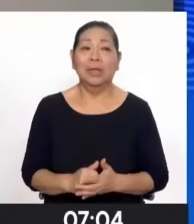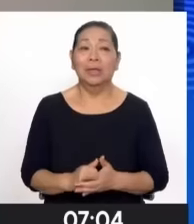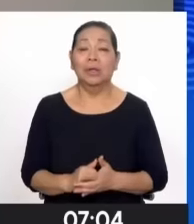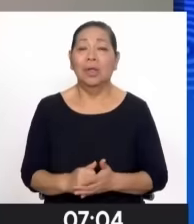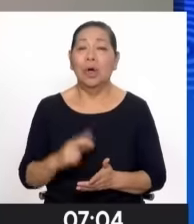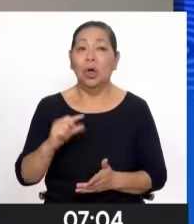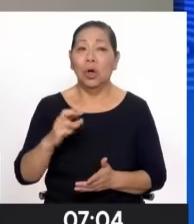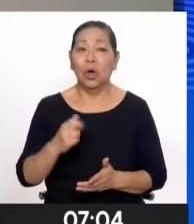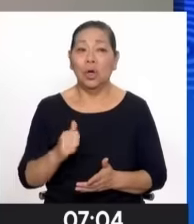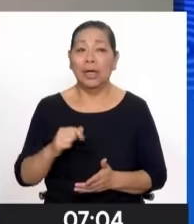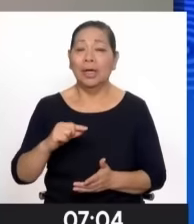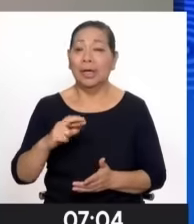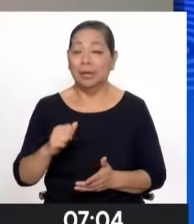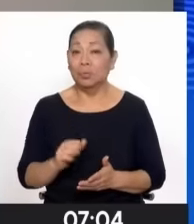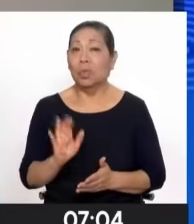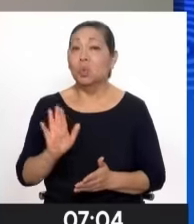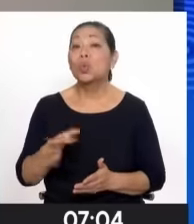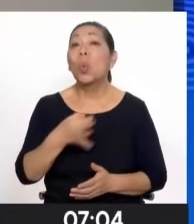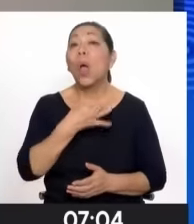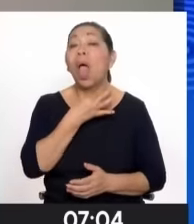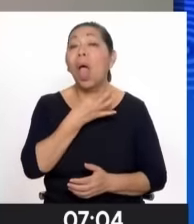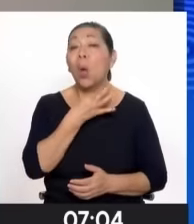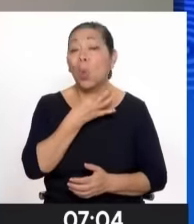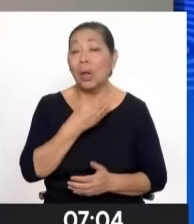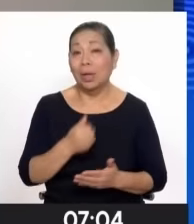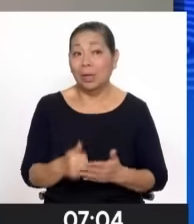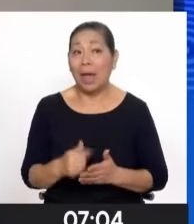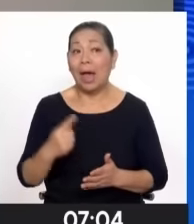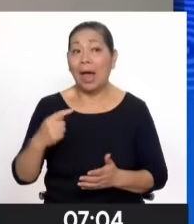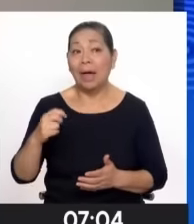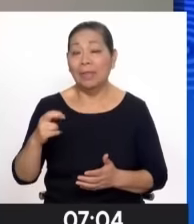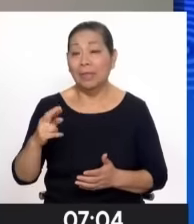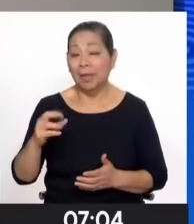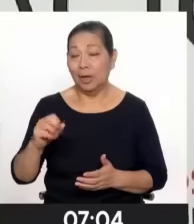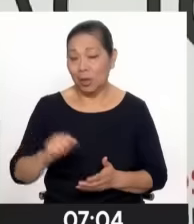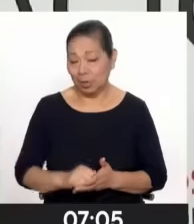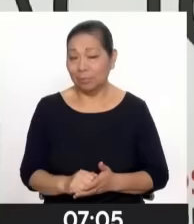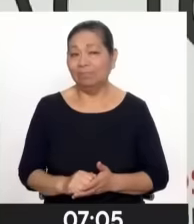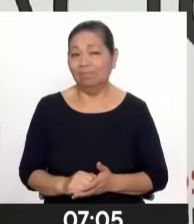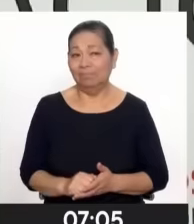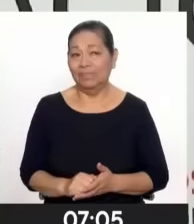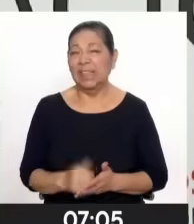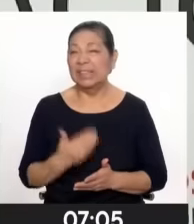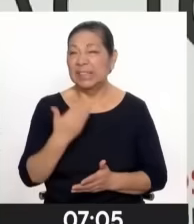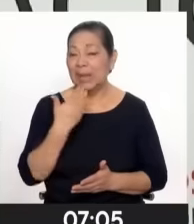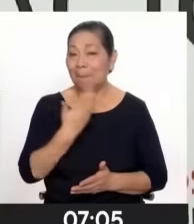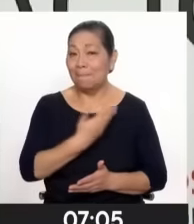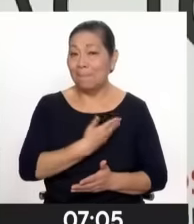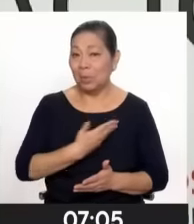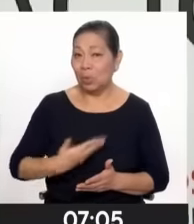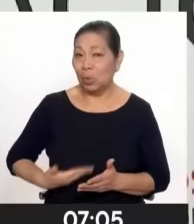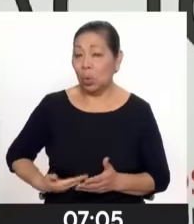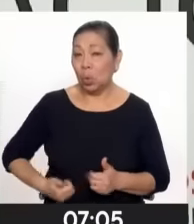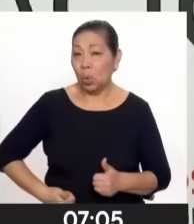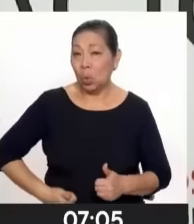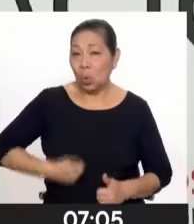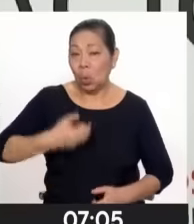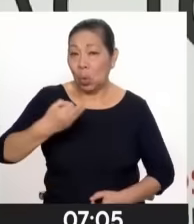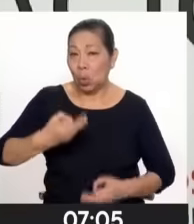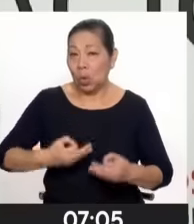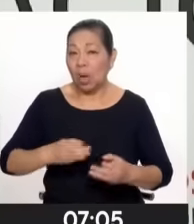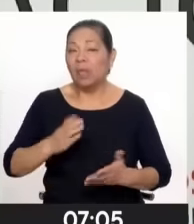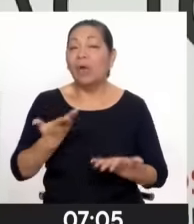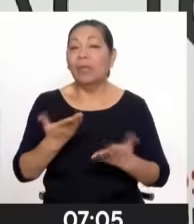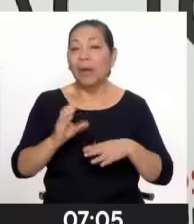Roger guerra García y su abuelo antenor guerra García Vallejo quien fue presidente de la corte superior de